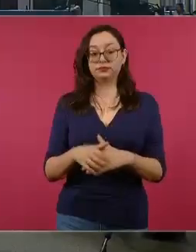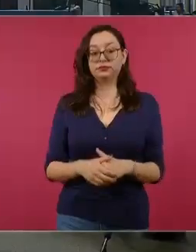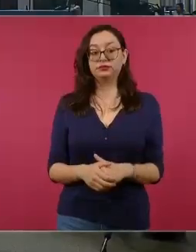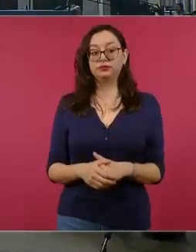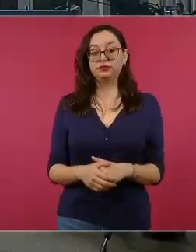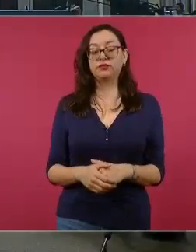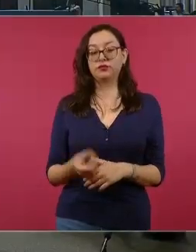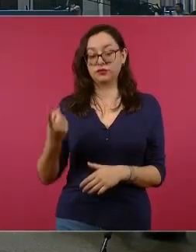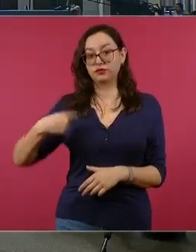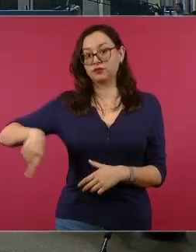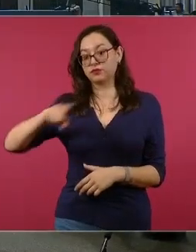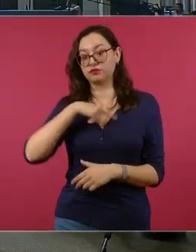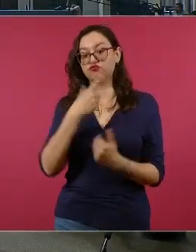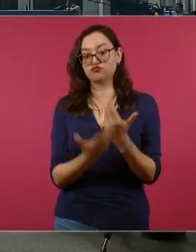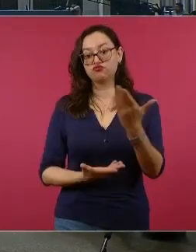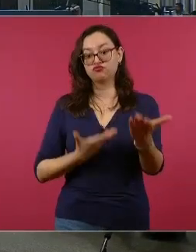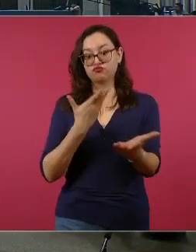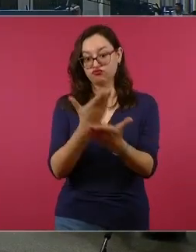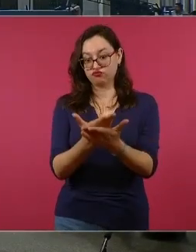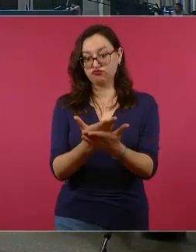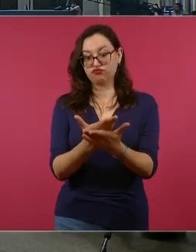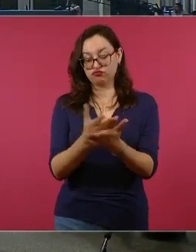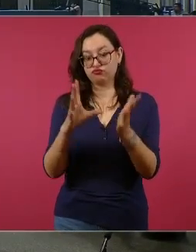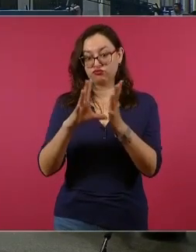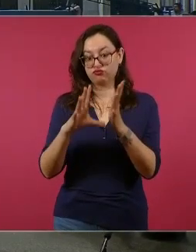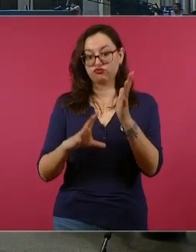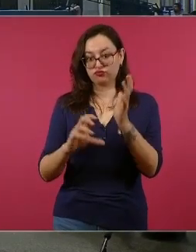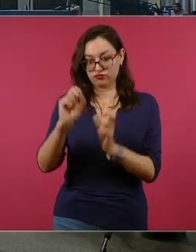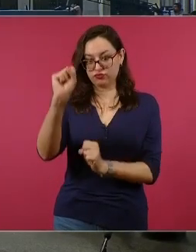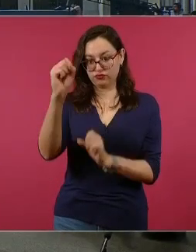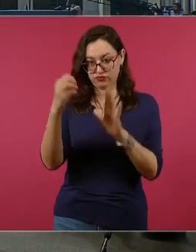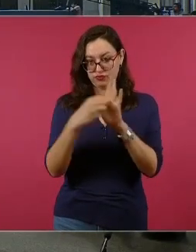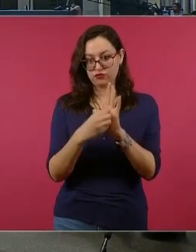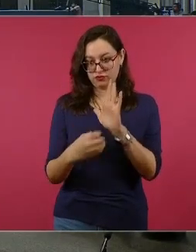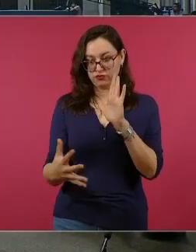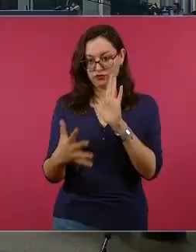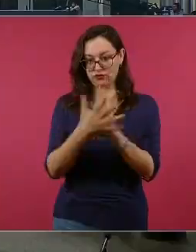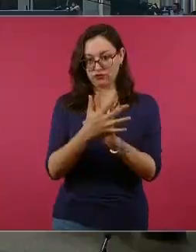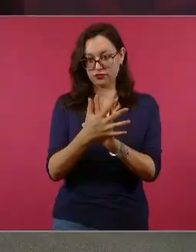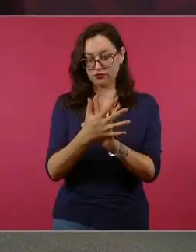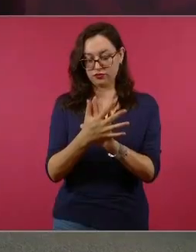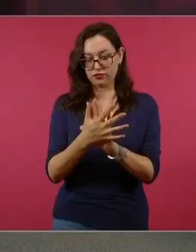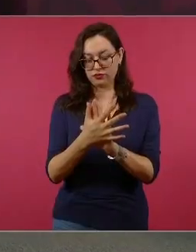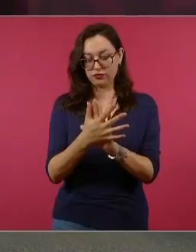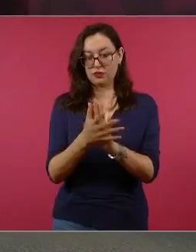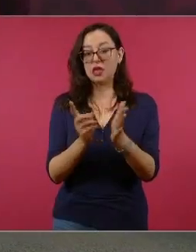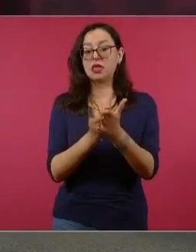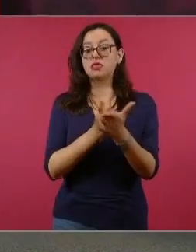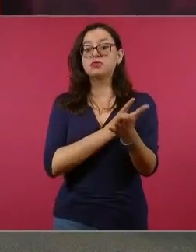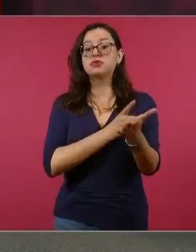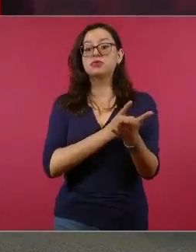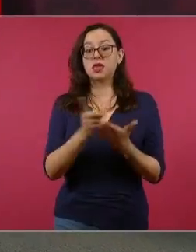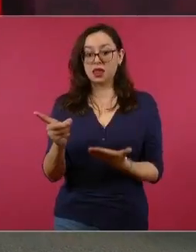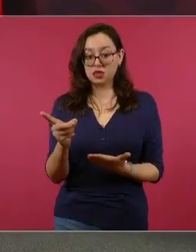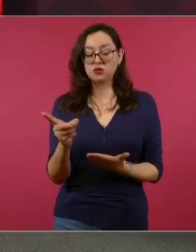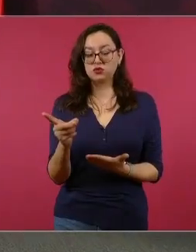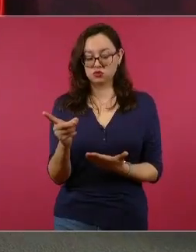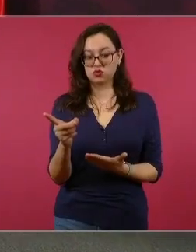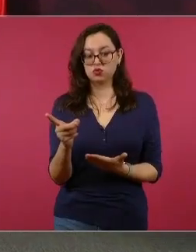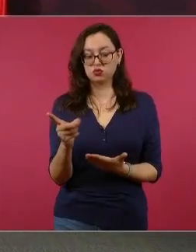estamos presentando al Congreso es que ya no solo se considere un derecho